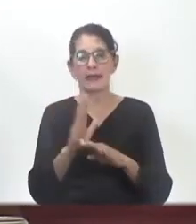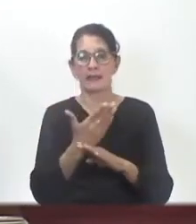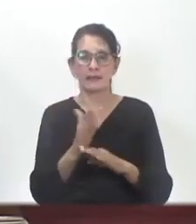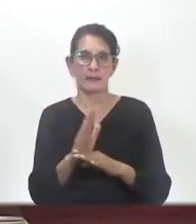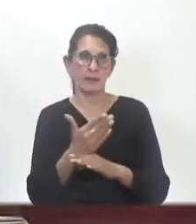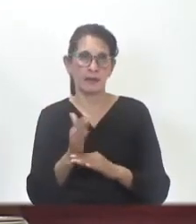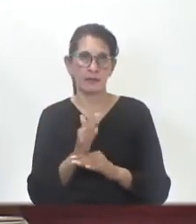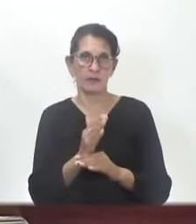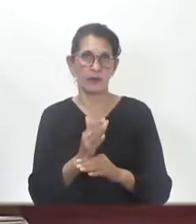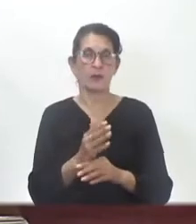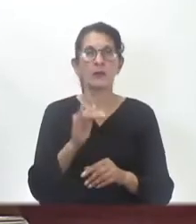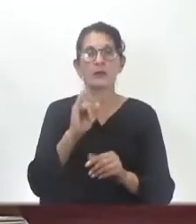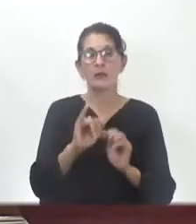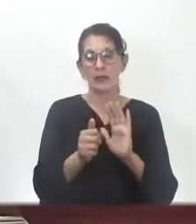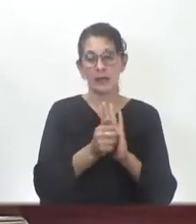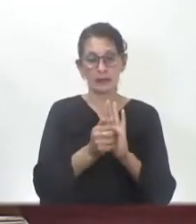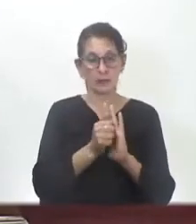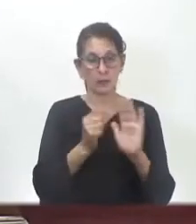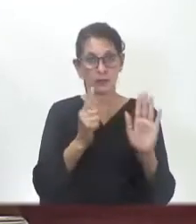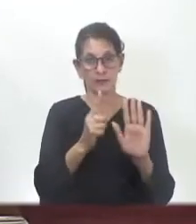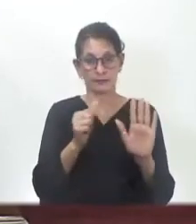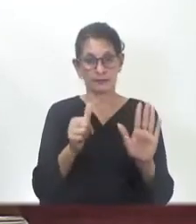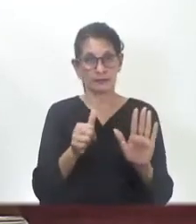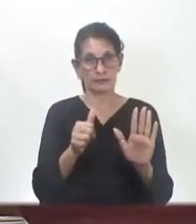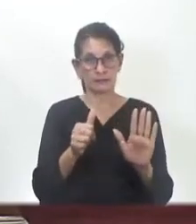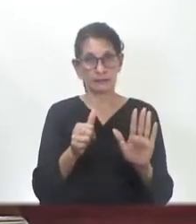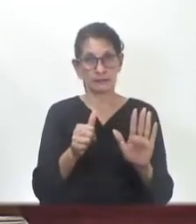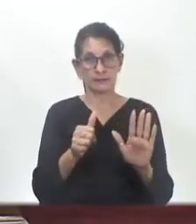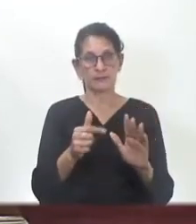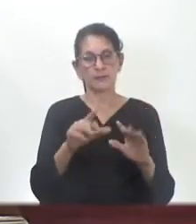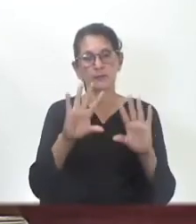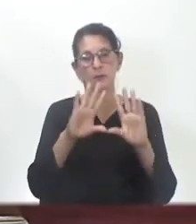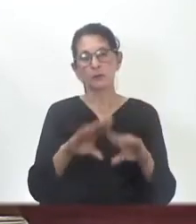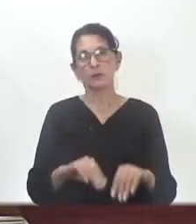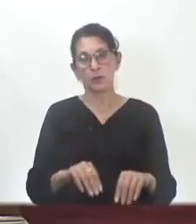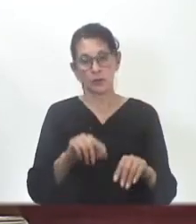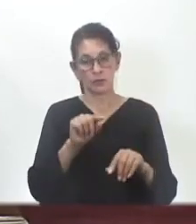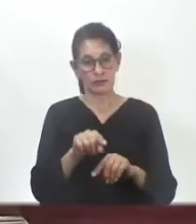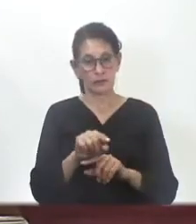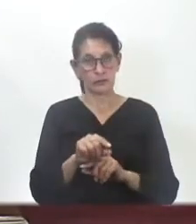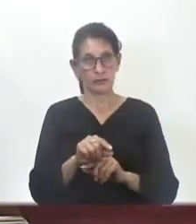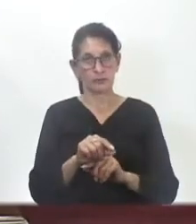discriminación. Y en el artículo 16, todo